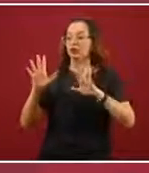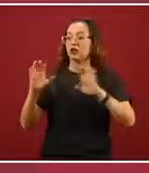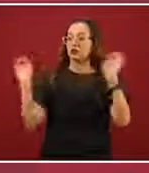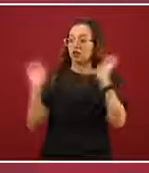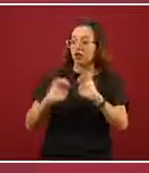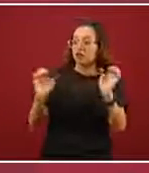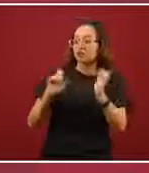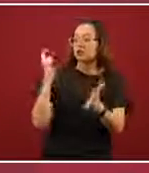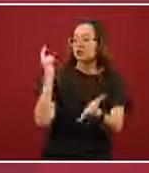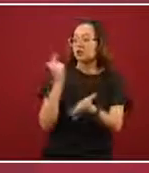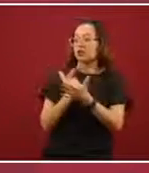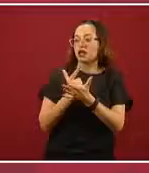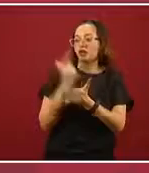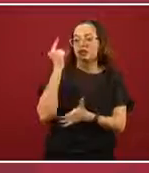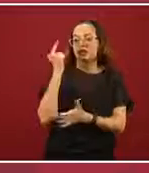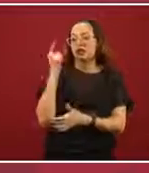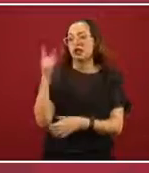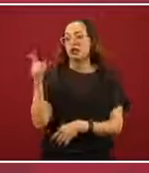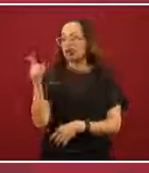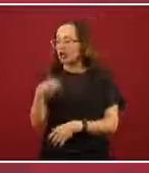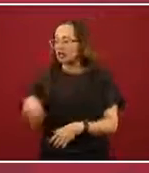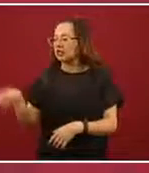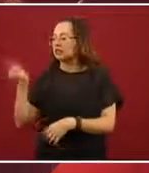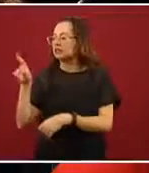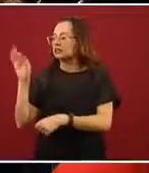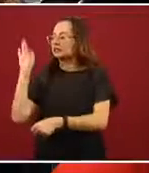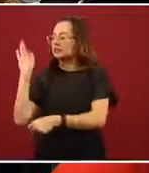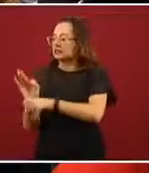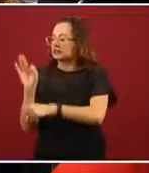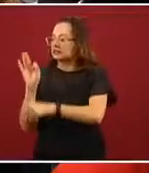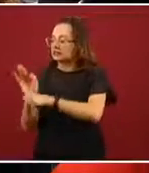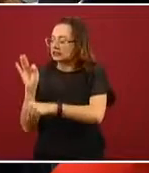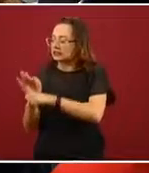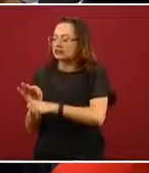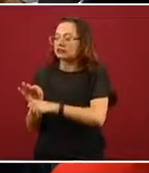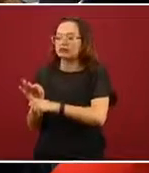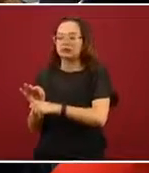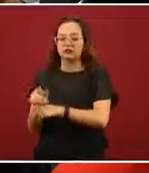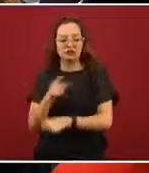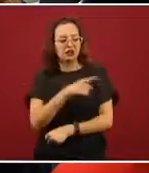sino se les permite saquear a los de arriba